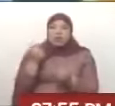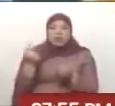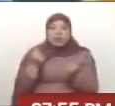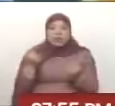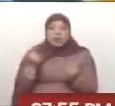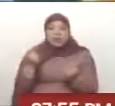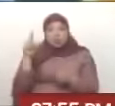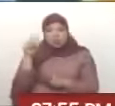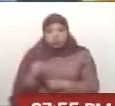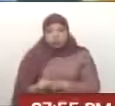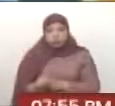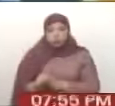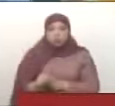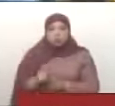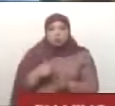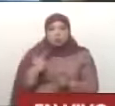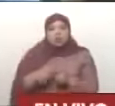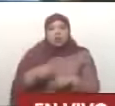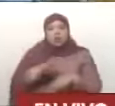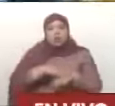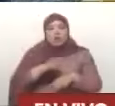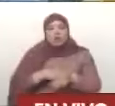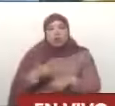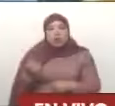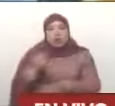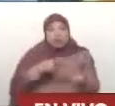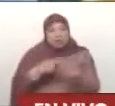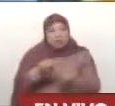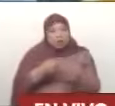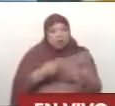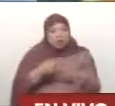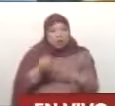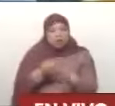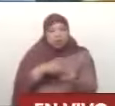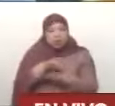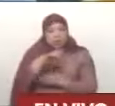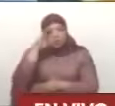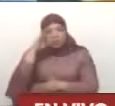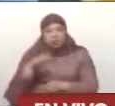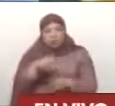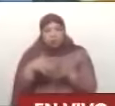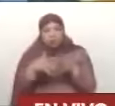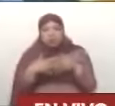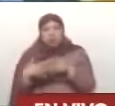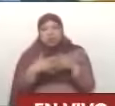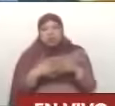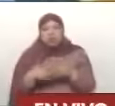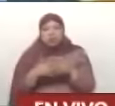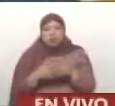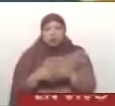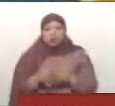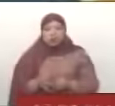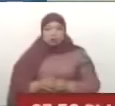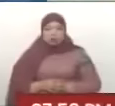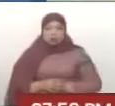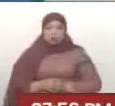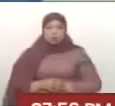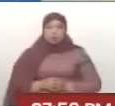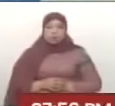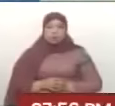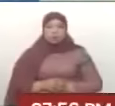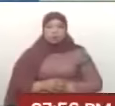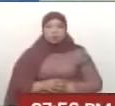economía y entonces el llamado a la invasión de fuerzas extranjeras. De Kenia. Eso es lo que